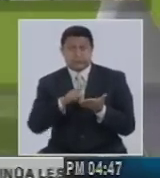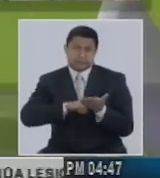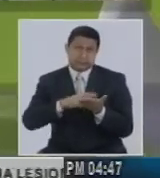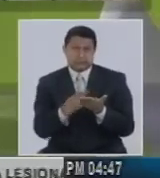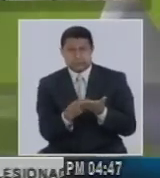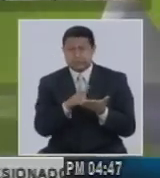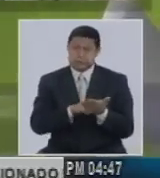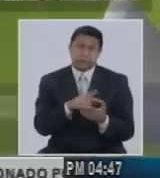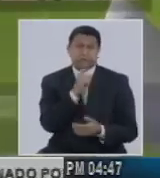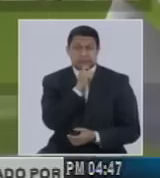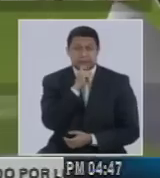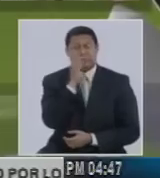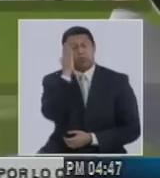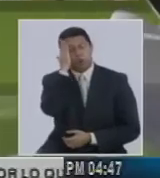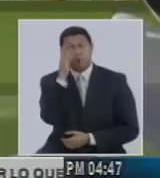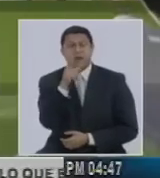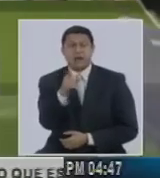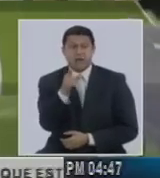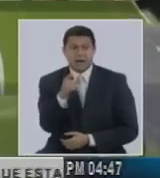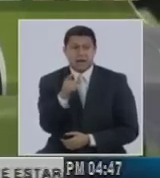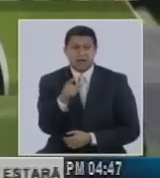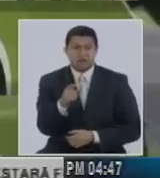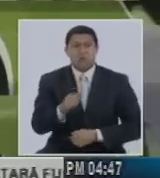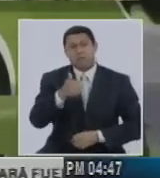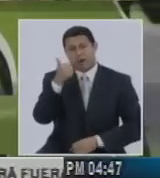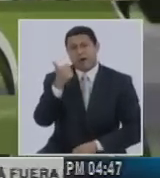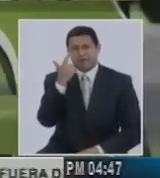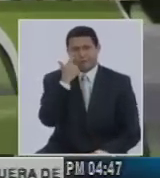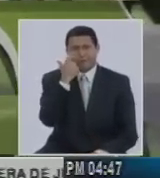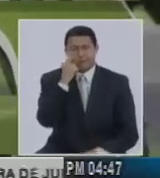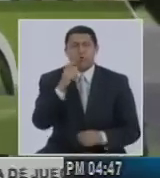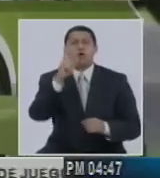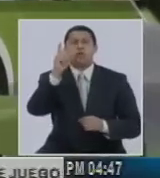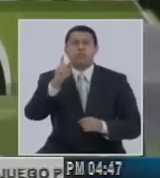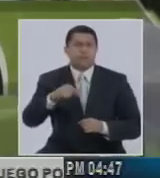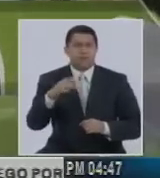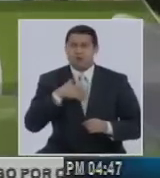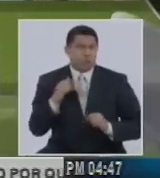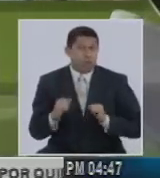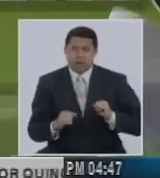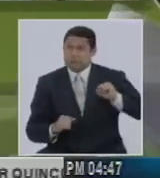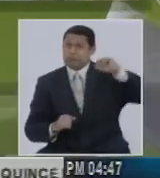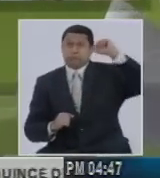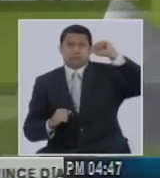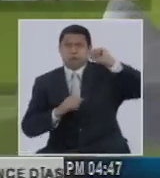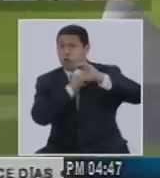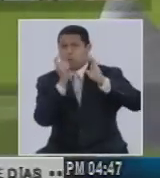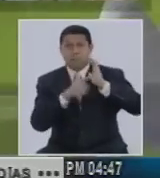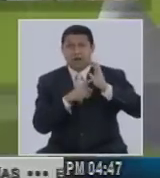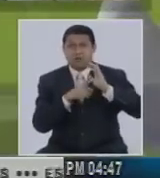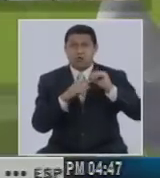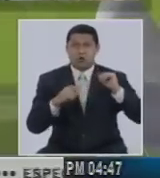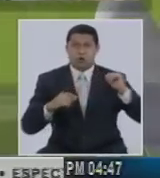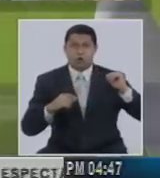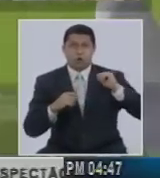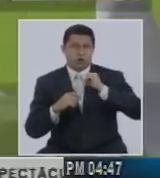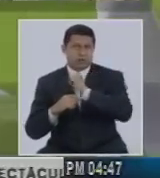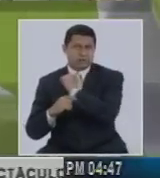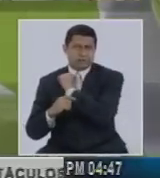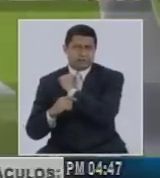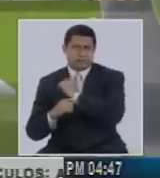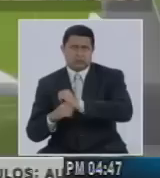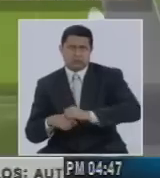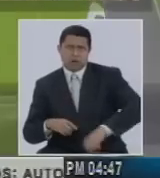para dormir. Y eso es la síntoma más común. También no poder levantar el brazo bien o la rotación interna, que